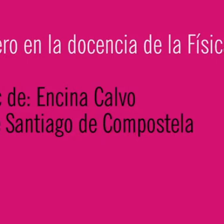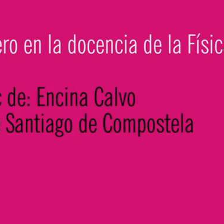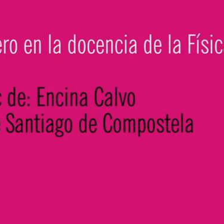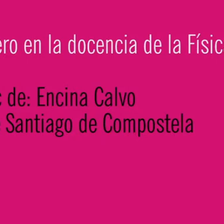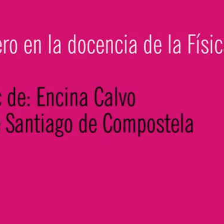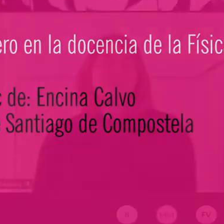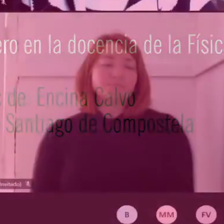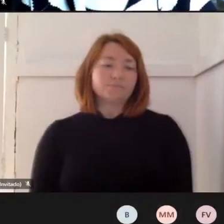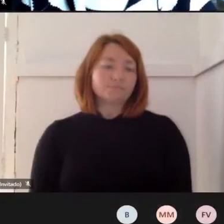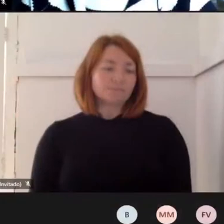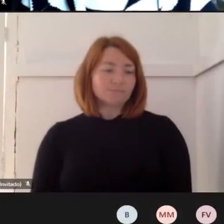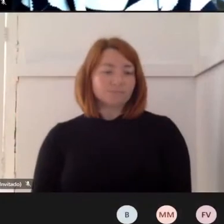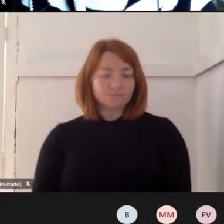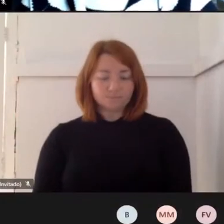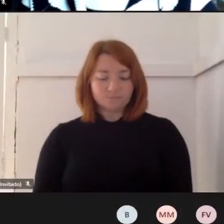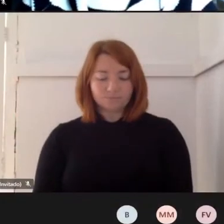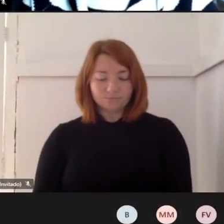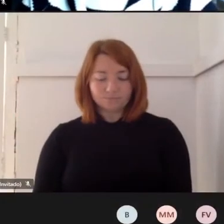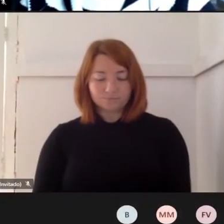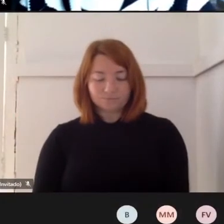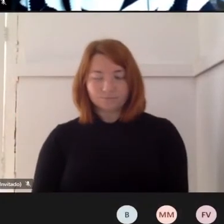bienvenida.